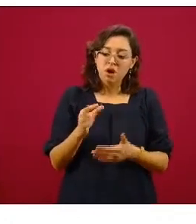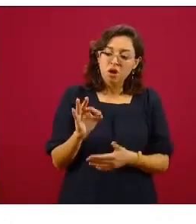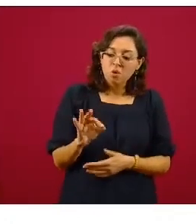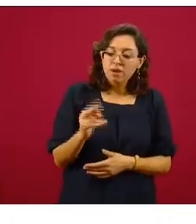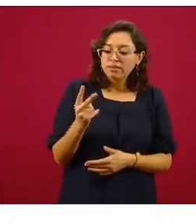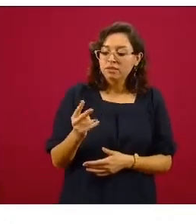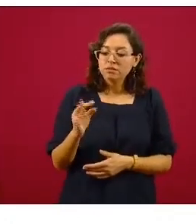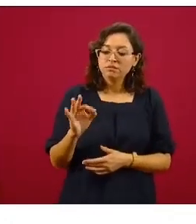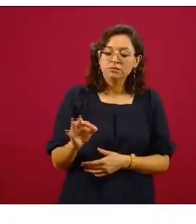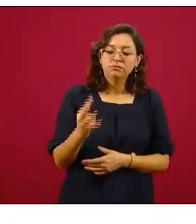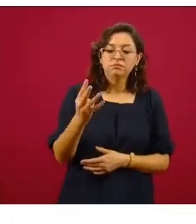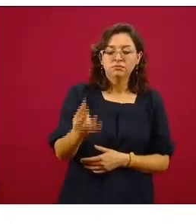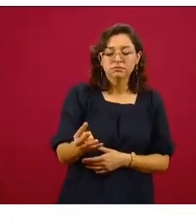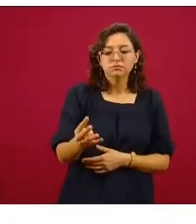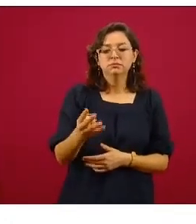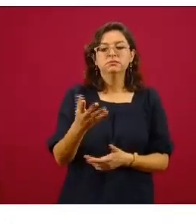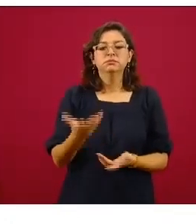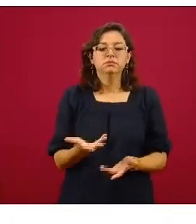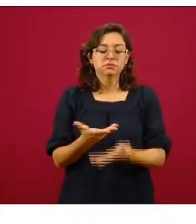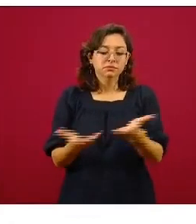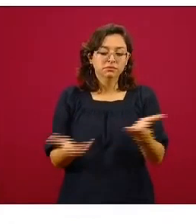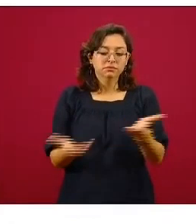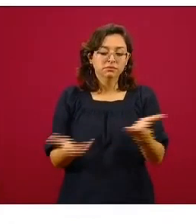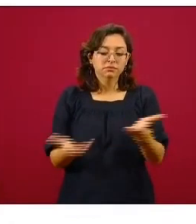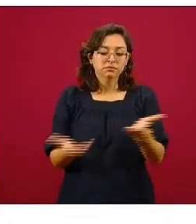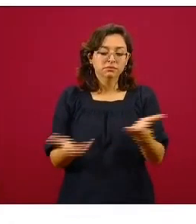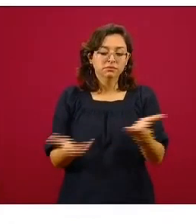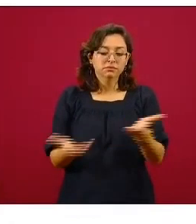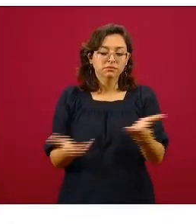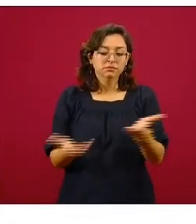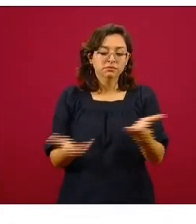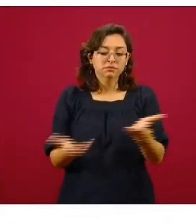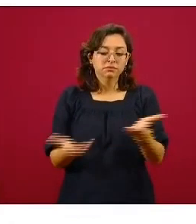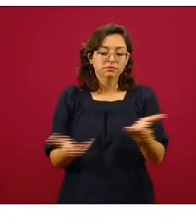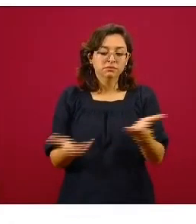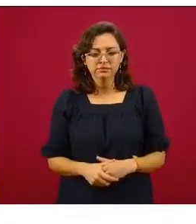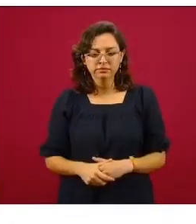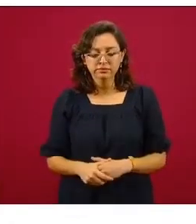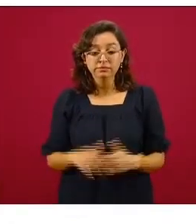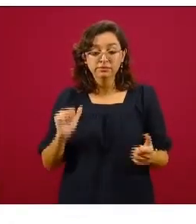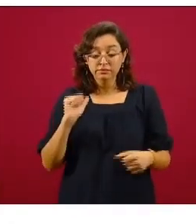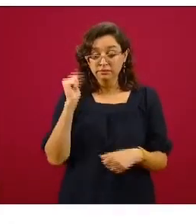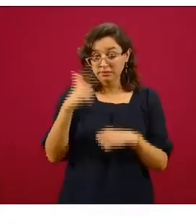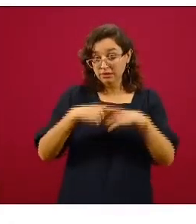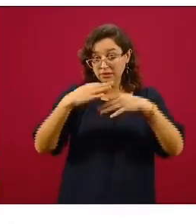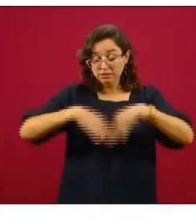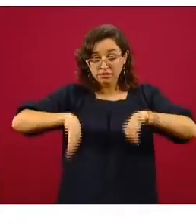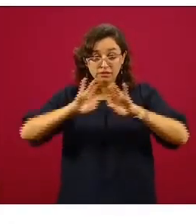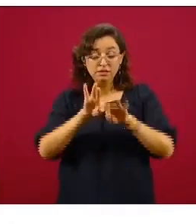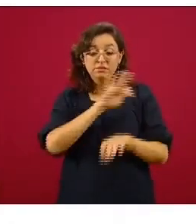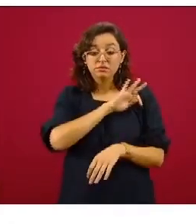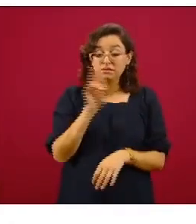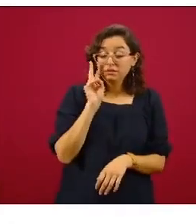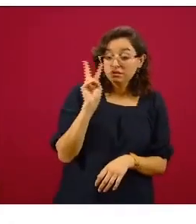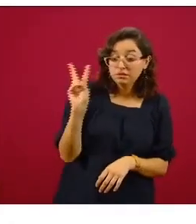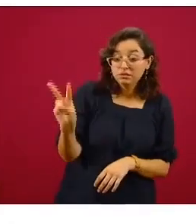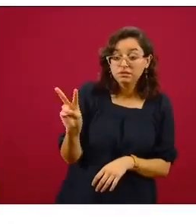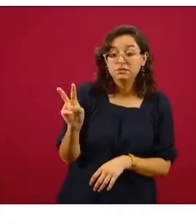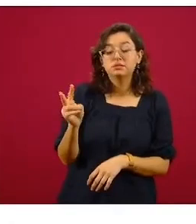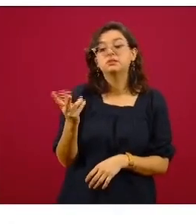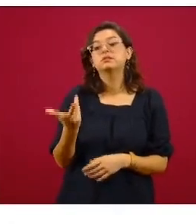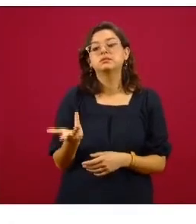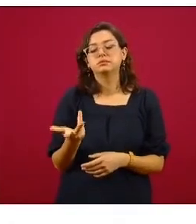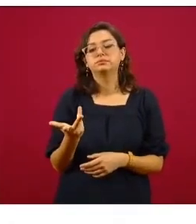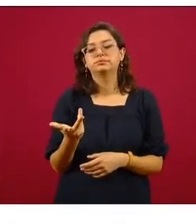44 y tenemos ya un 46. Algo importante que podríamos hacer notar en esta diapositiva, vean